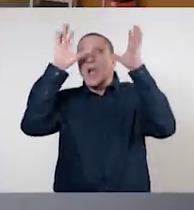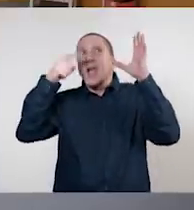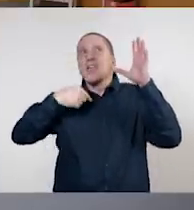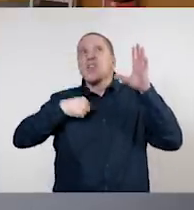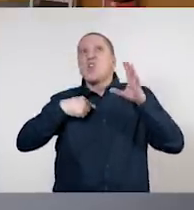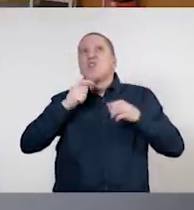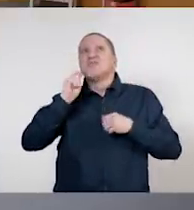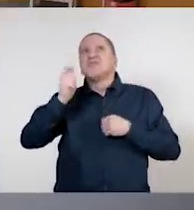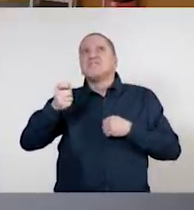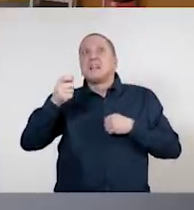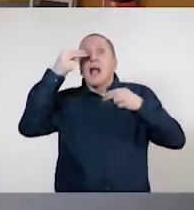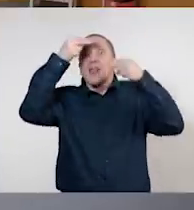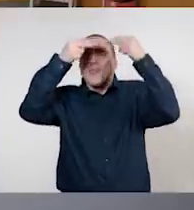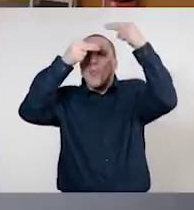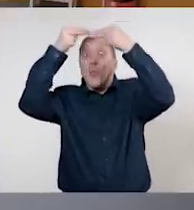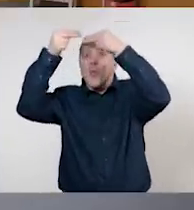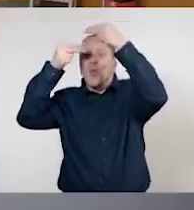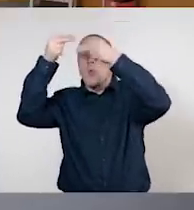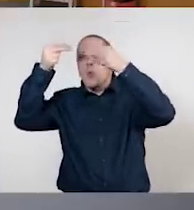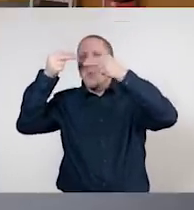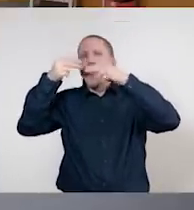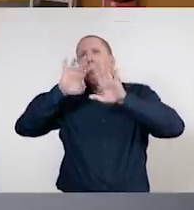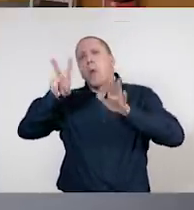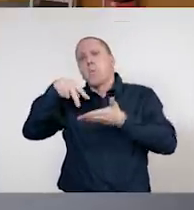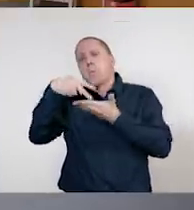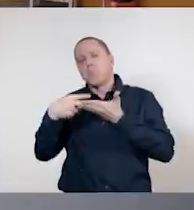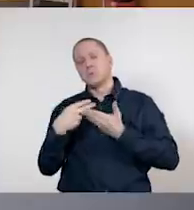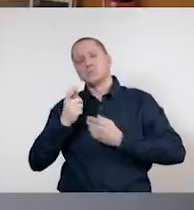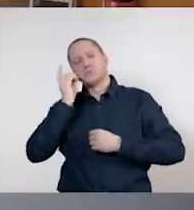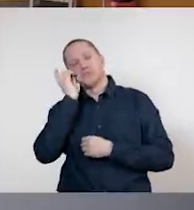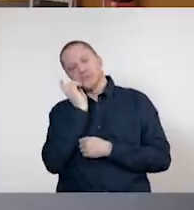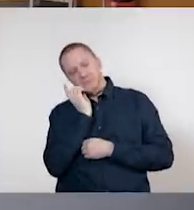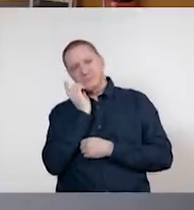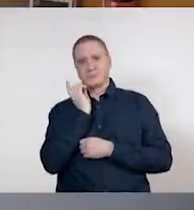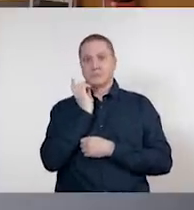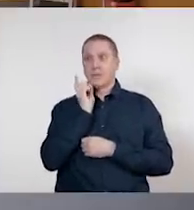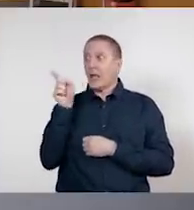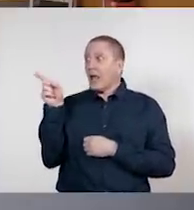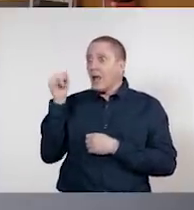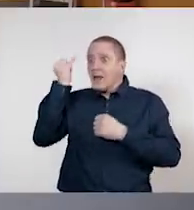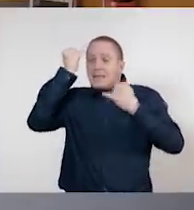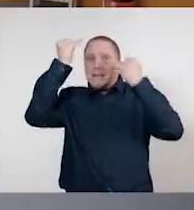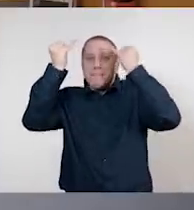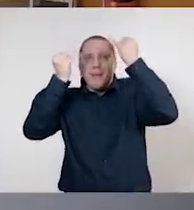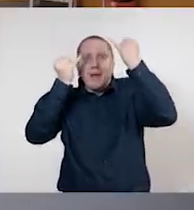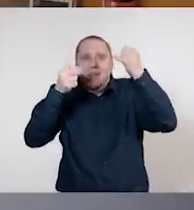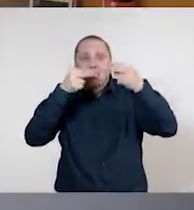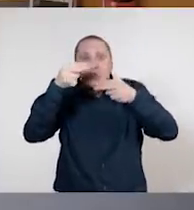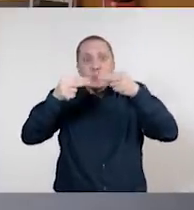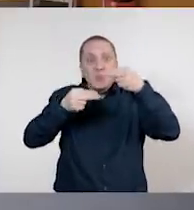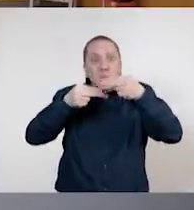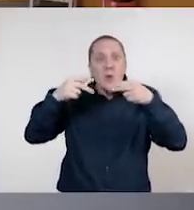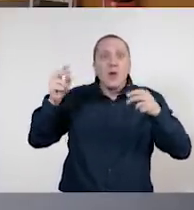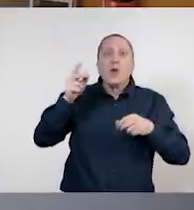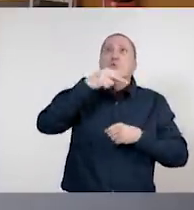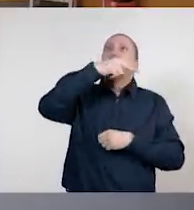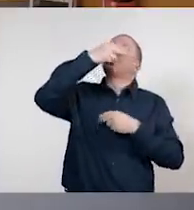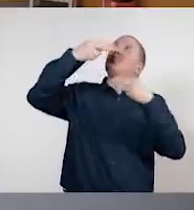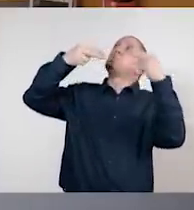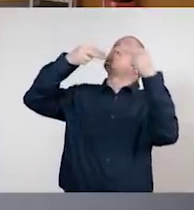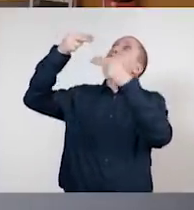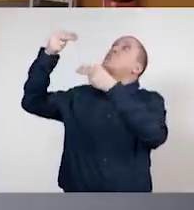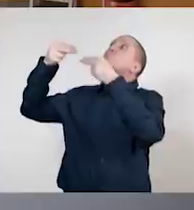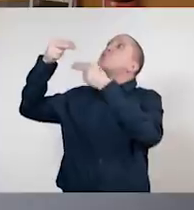voy a soñar que soy una nube. Y se fue a dormir. Y sí, soñó que era una nube. Imagínense ser una nube y volar con el viento, irse a